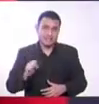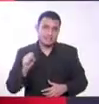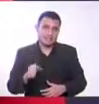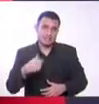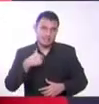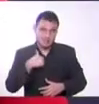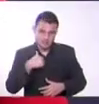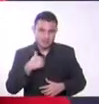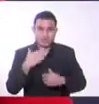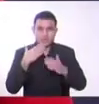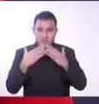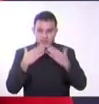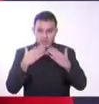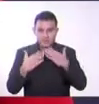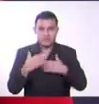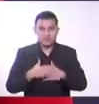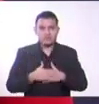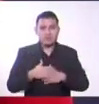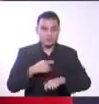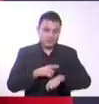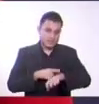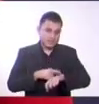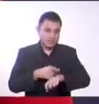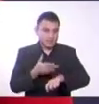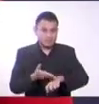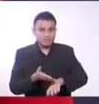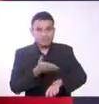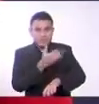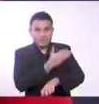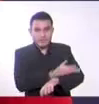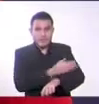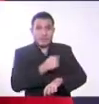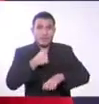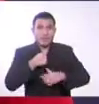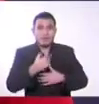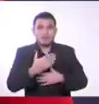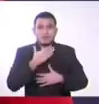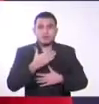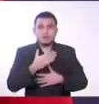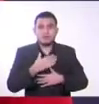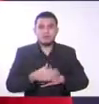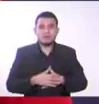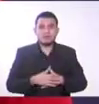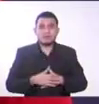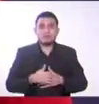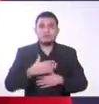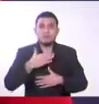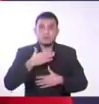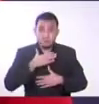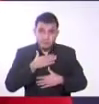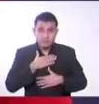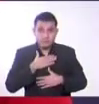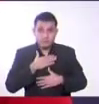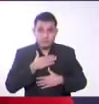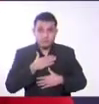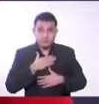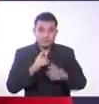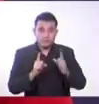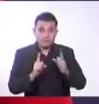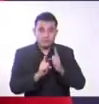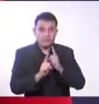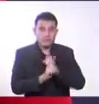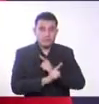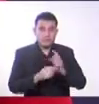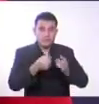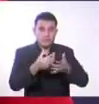comentar el caso, ¿verdad? Hace un tiempo tuve una dificultad y me hicieron algunos arreglos